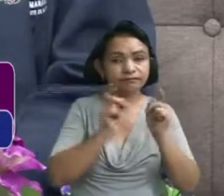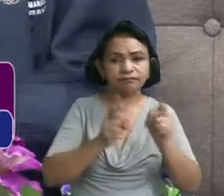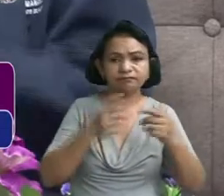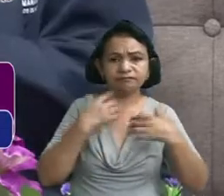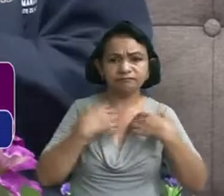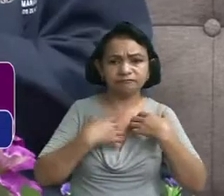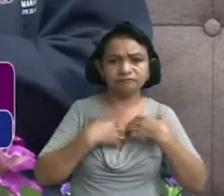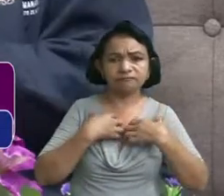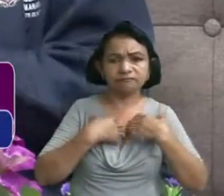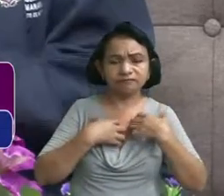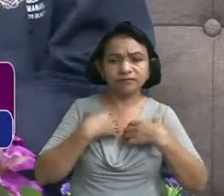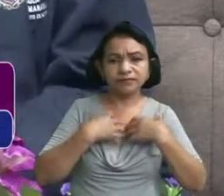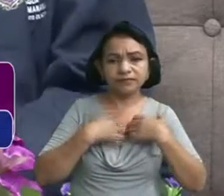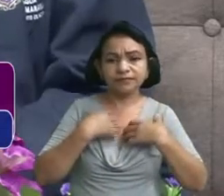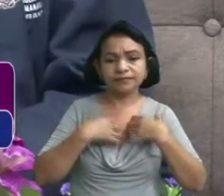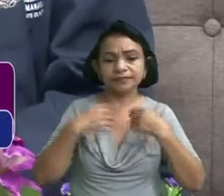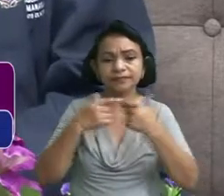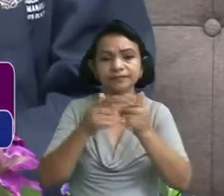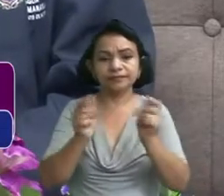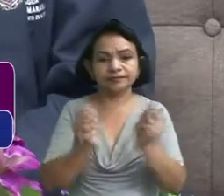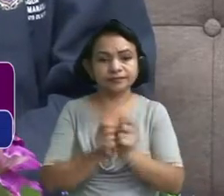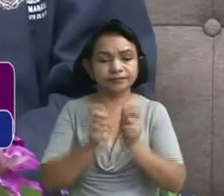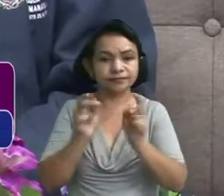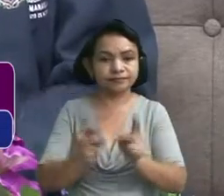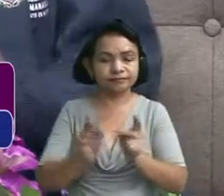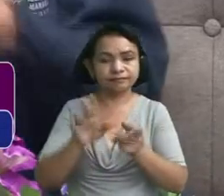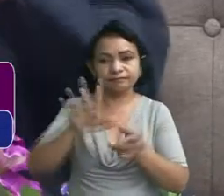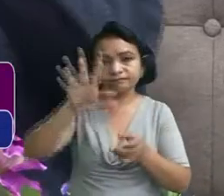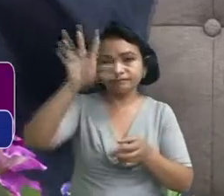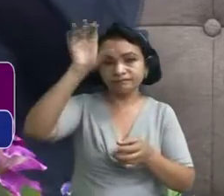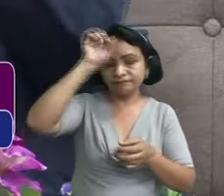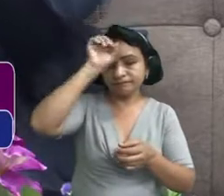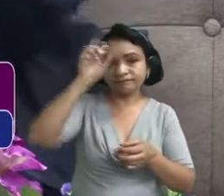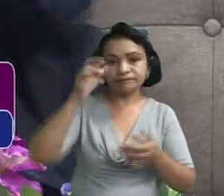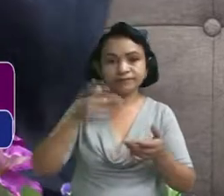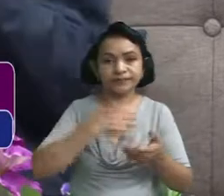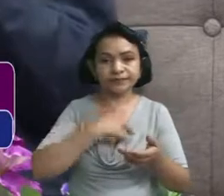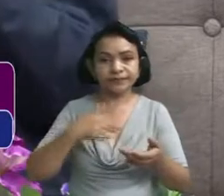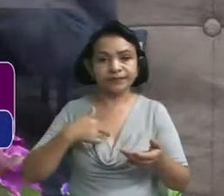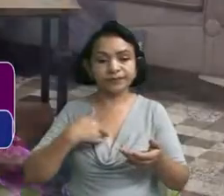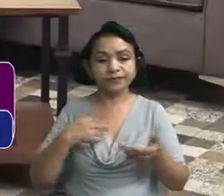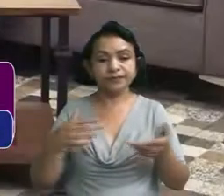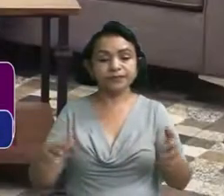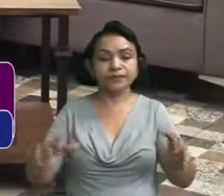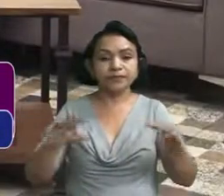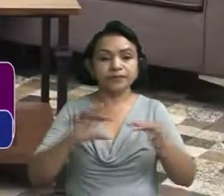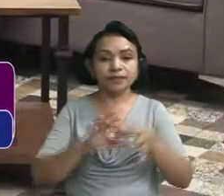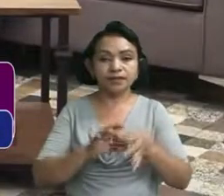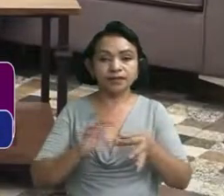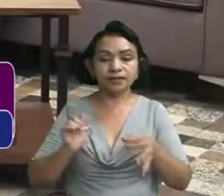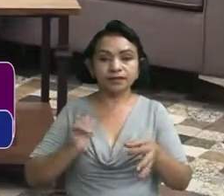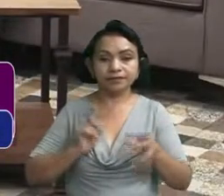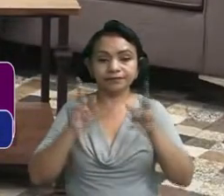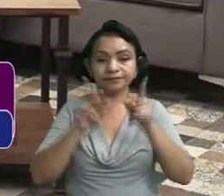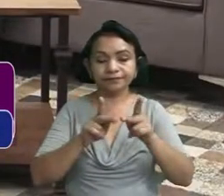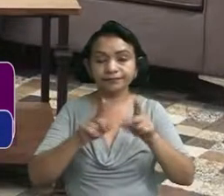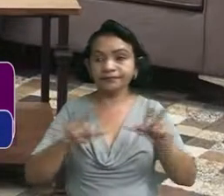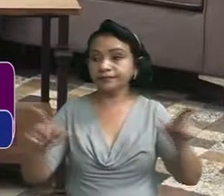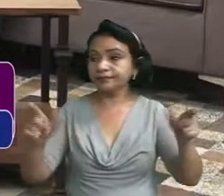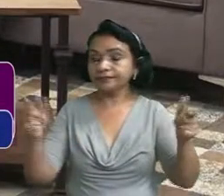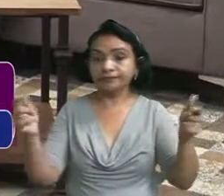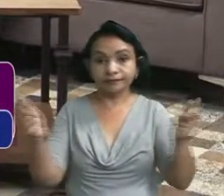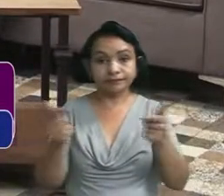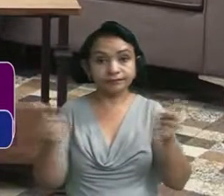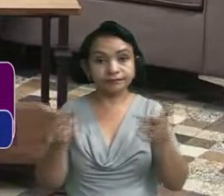¿verdad? Y eso entonces impactó en un sector de la población. Y junto a ellos, ¿verdad? Ellos tenían un plan de acción